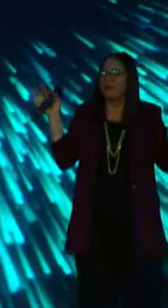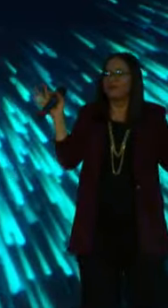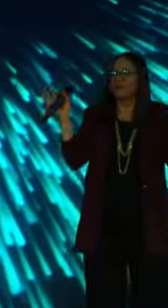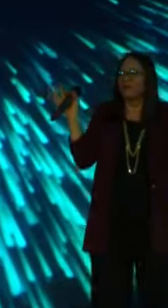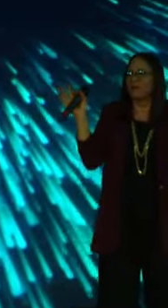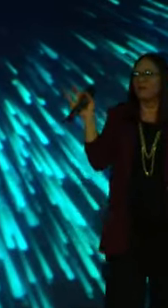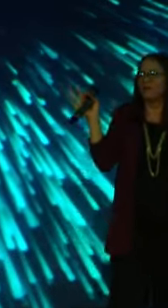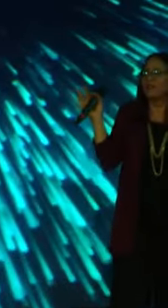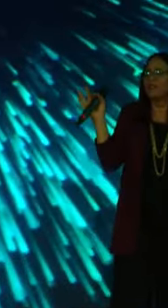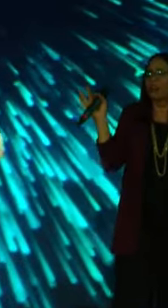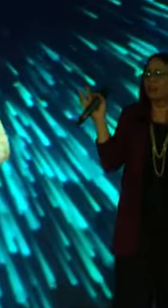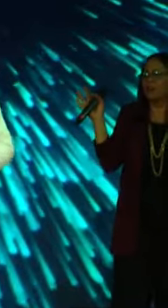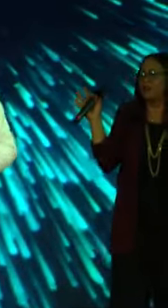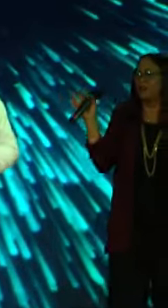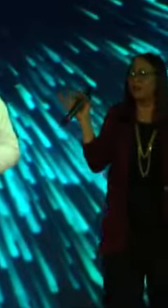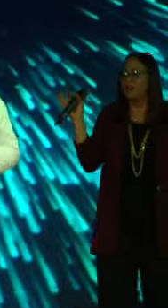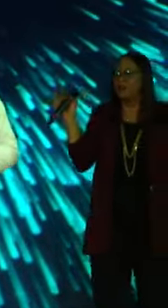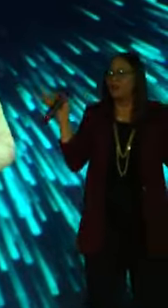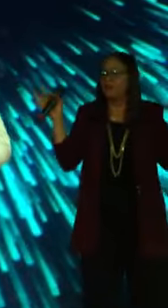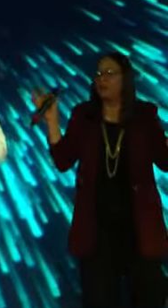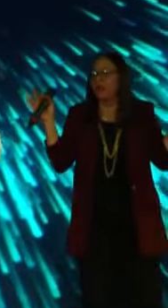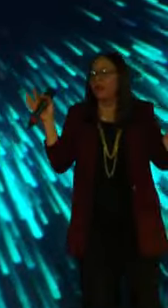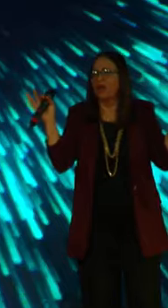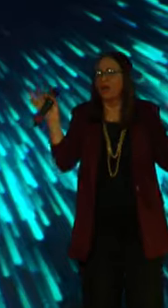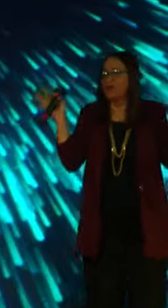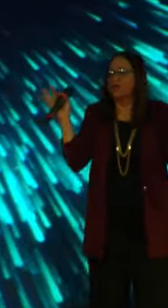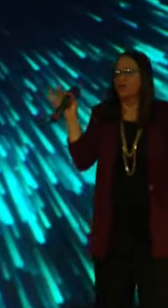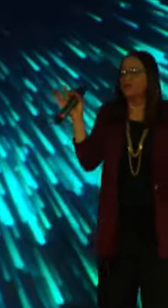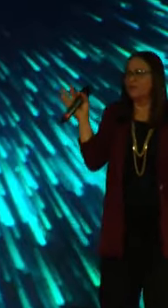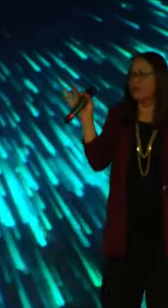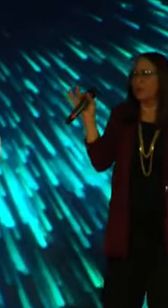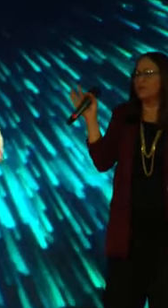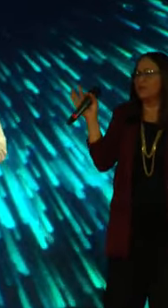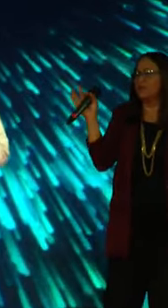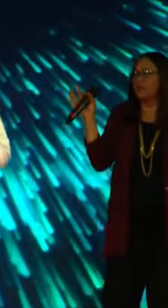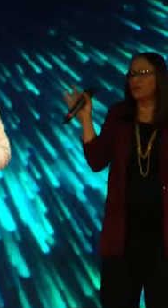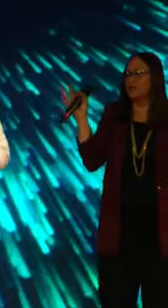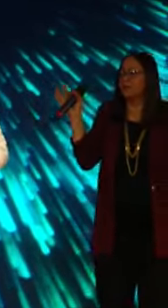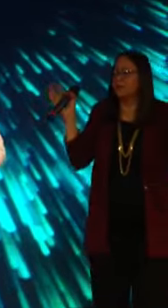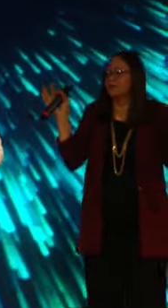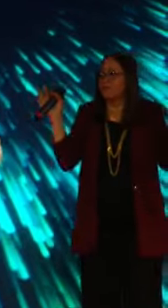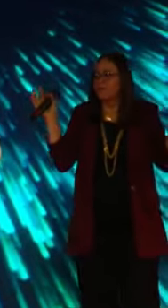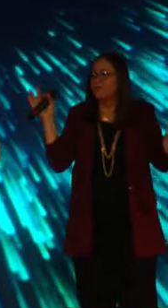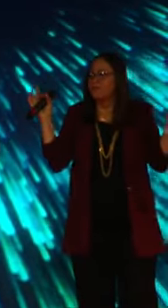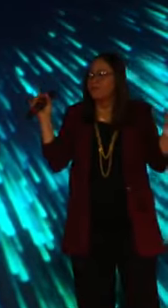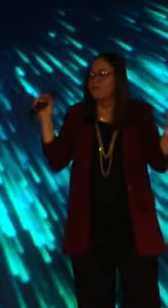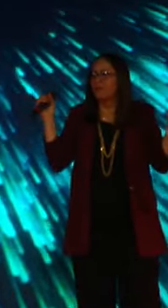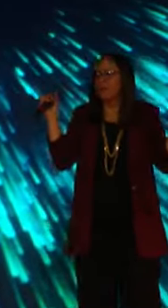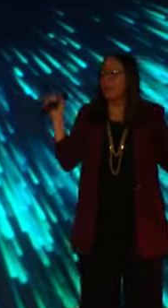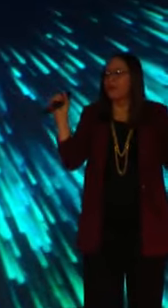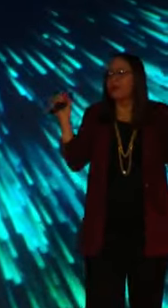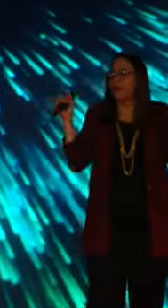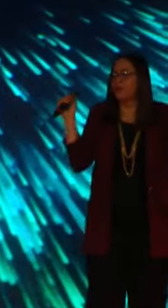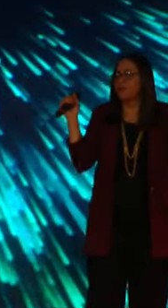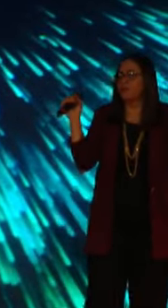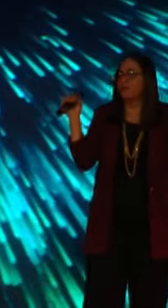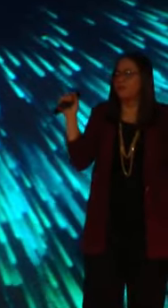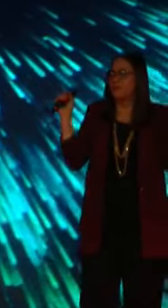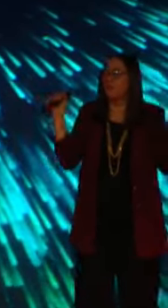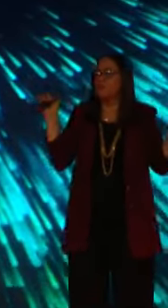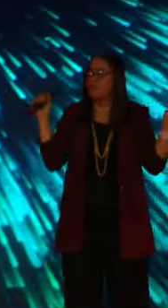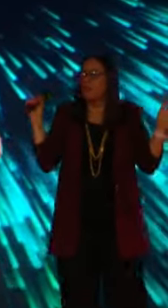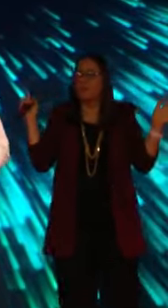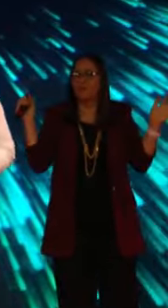su fidelidad, para exaltar su nombre. A eso vinimos, a darle honra, gloria y alabanza, a pesar de las